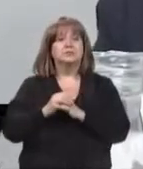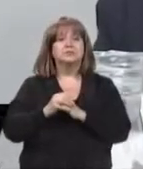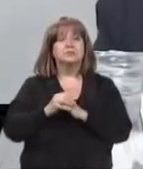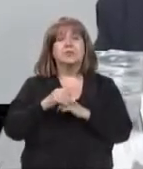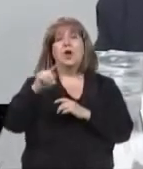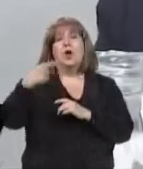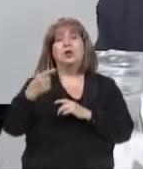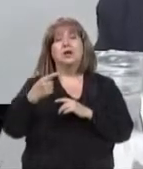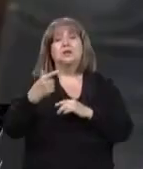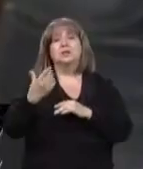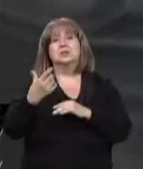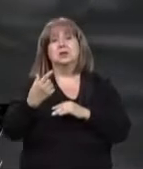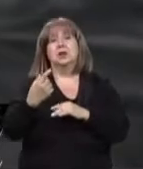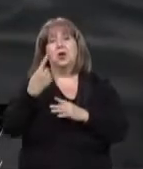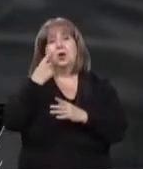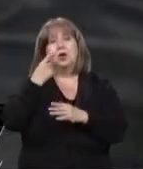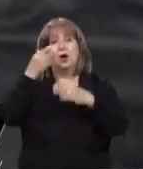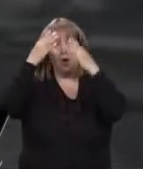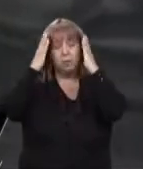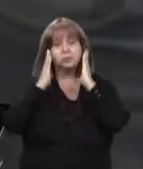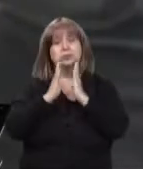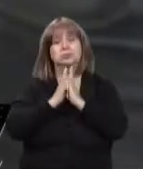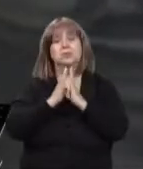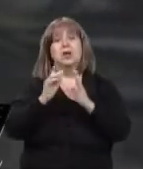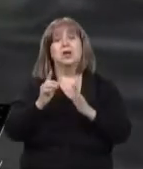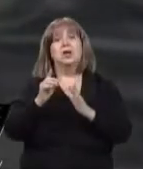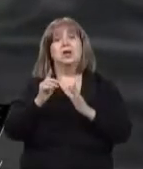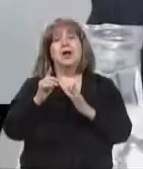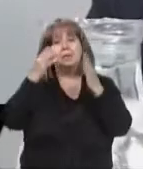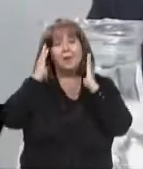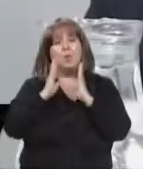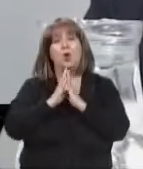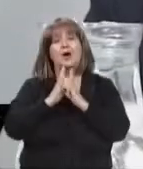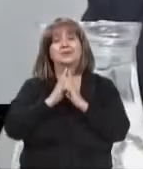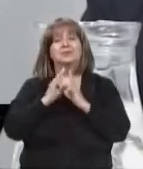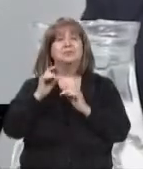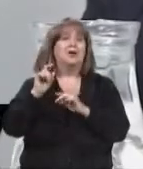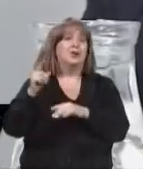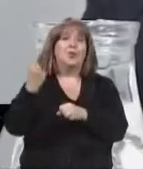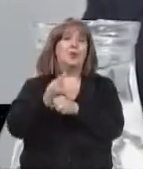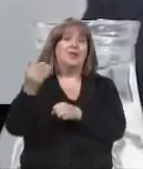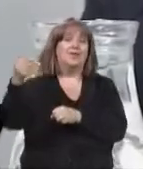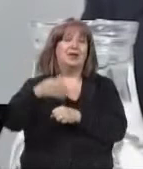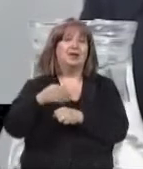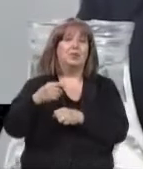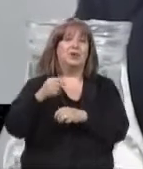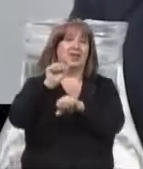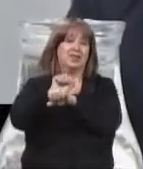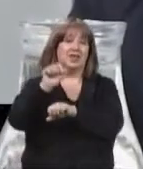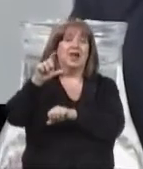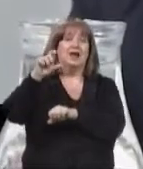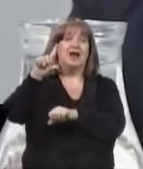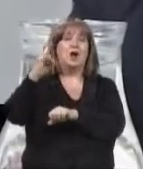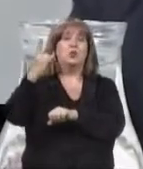clausura. Pero sí, yo les invité, después me di cuenta que no podían, pero Ya hablamos mucho, nos mandamos mensajitos, y ellas me